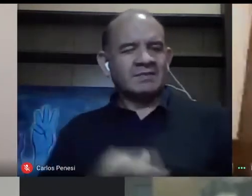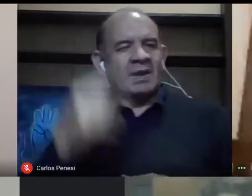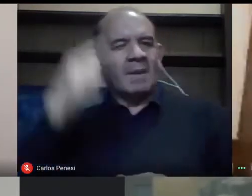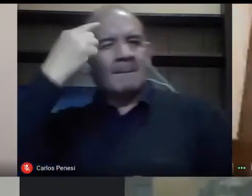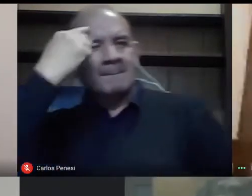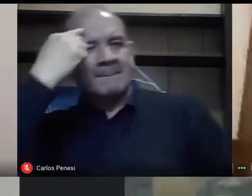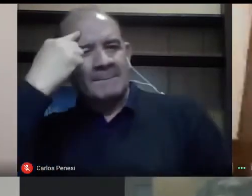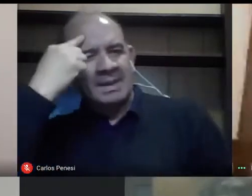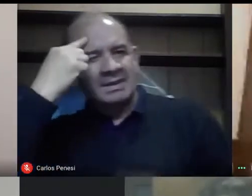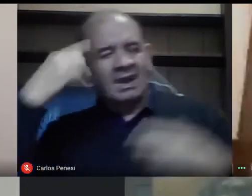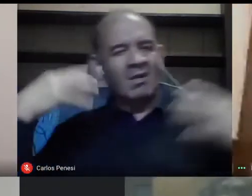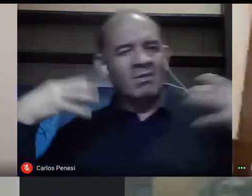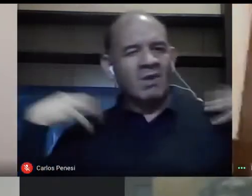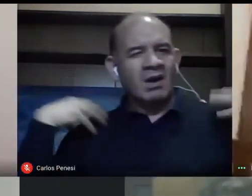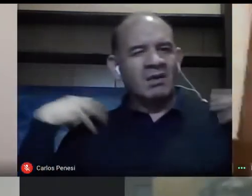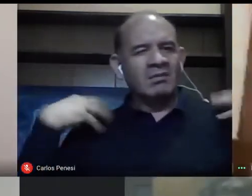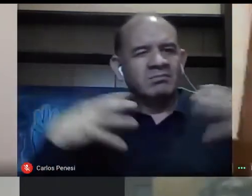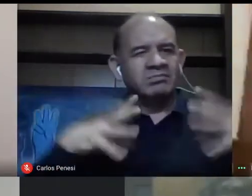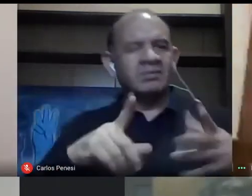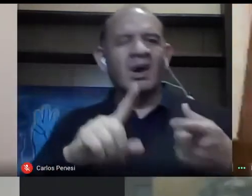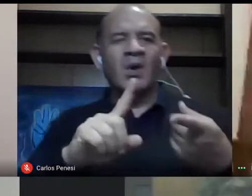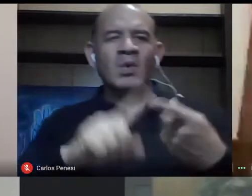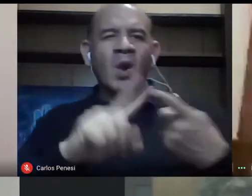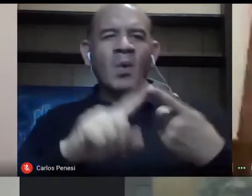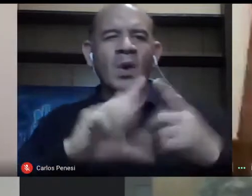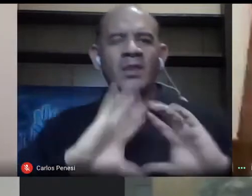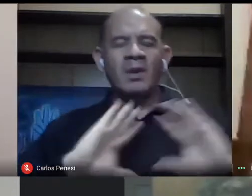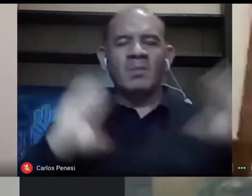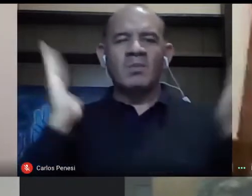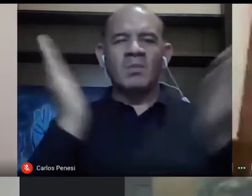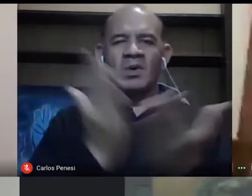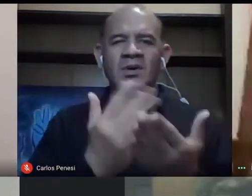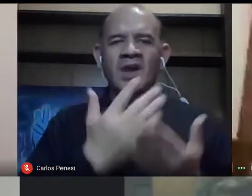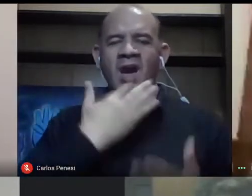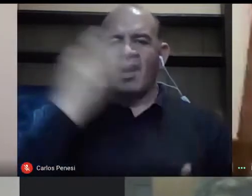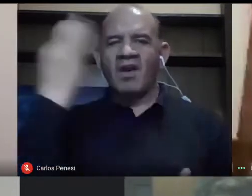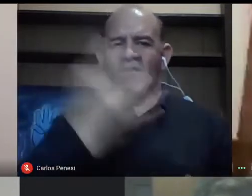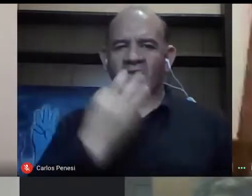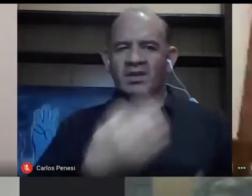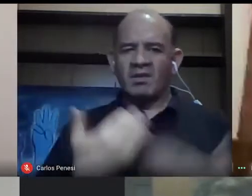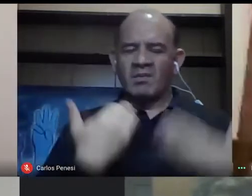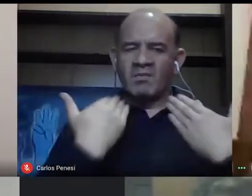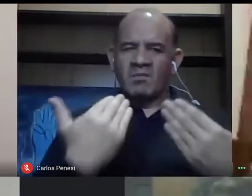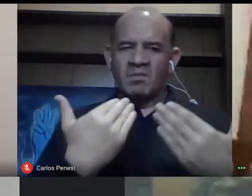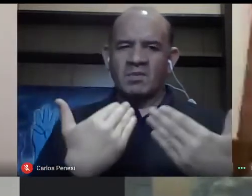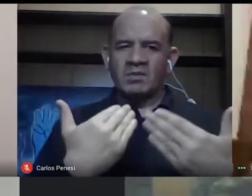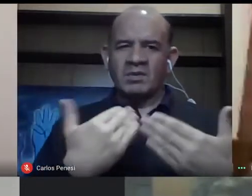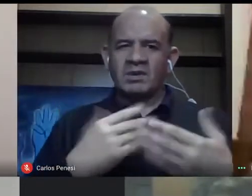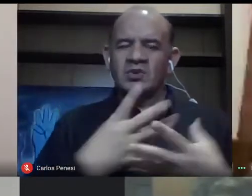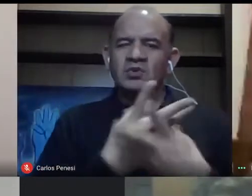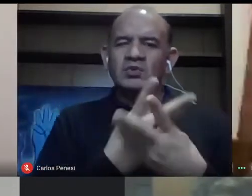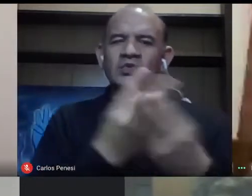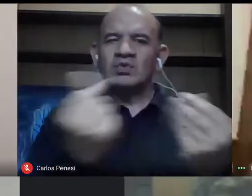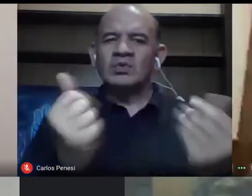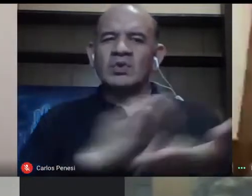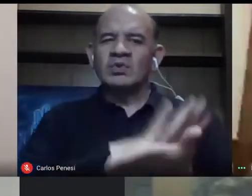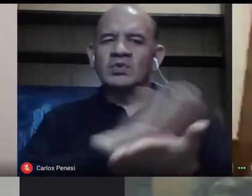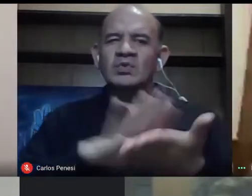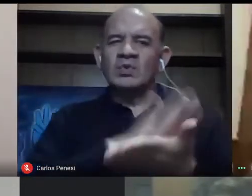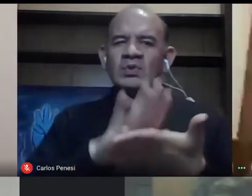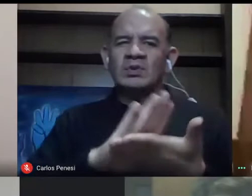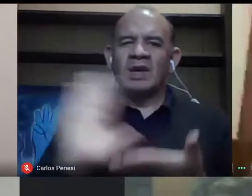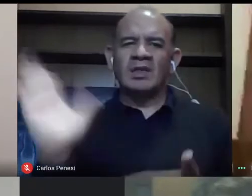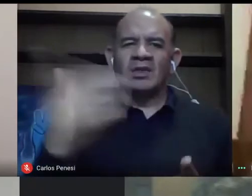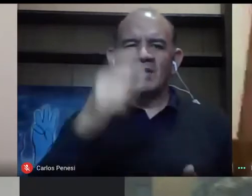necesidad de pensar ampliamente tiene que ver con que un tratado internacional tiene que ser una herramienta que nos permita